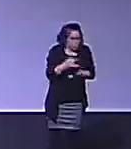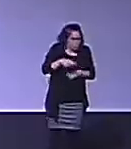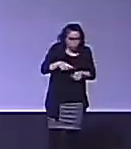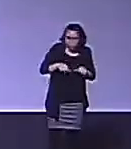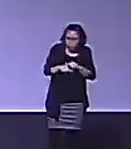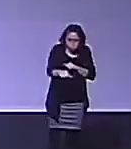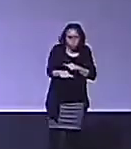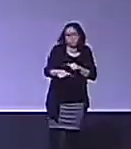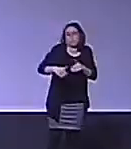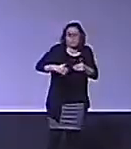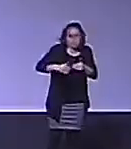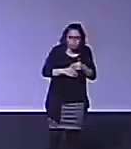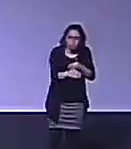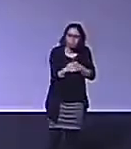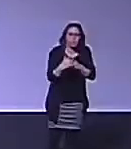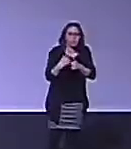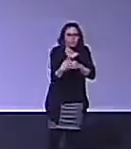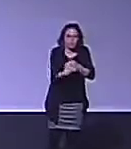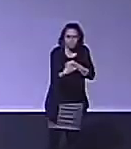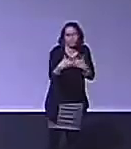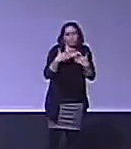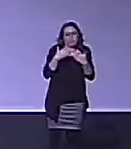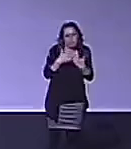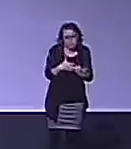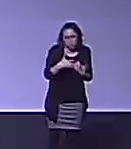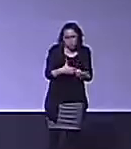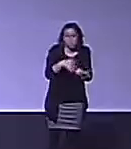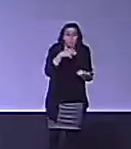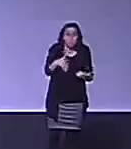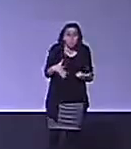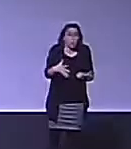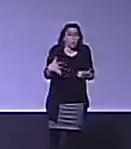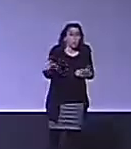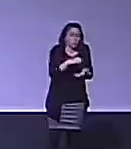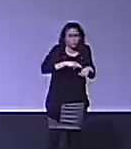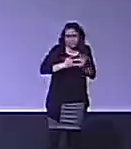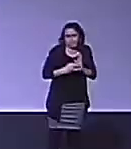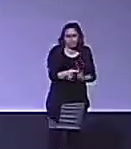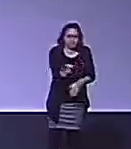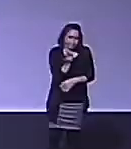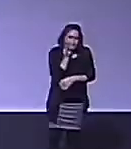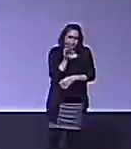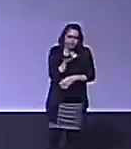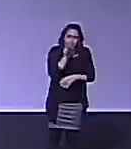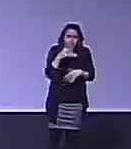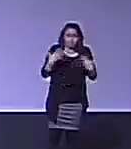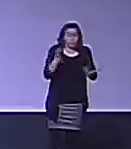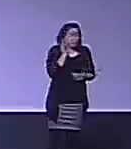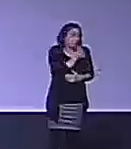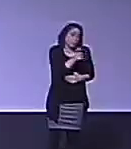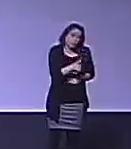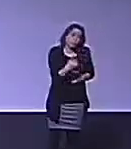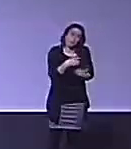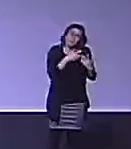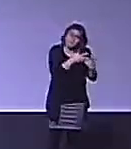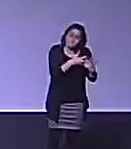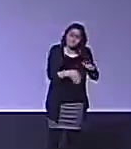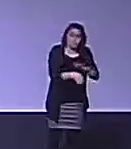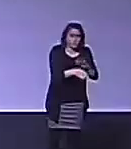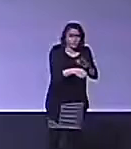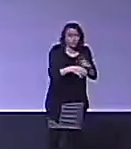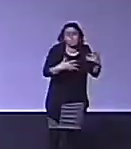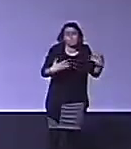diela bete-betean konpondu, eta hondik ere emakumeak bide bat egin behar duzuela, eta nahiko nuke